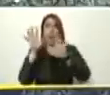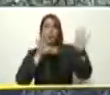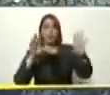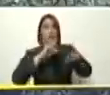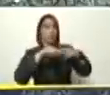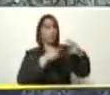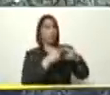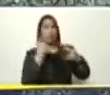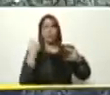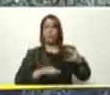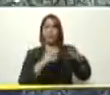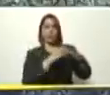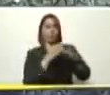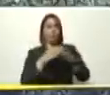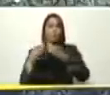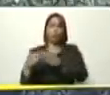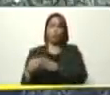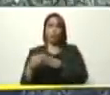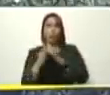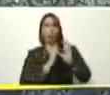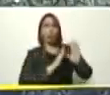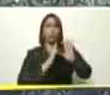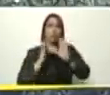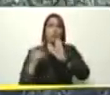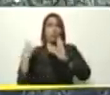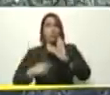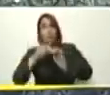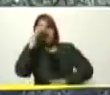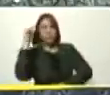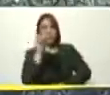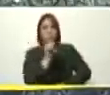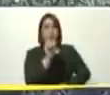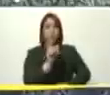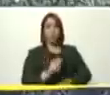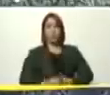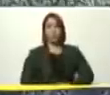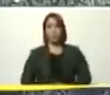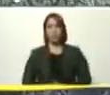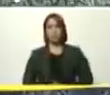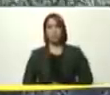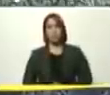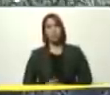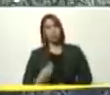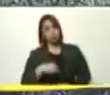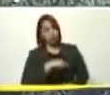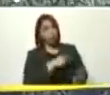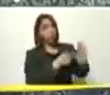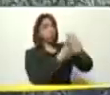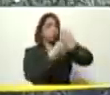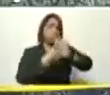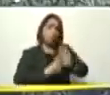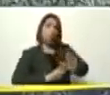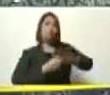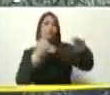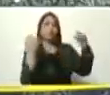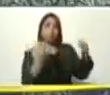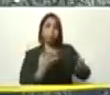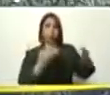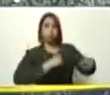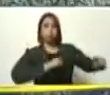la estructura organizativa con la que cuenta el Partido Socialista Unido de Venezuela, que ha demostrado ser muy eficiente